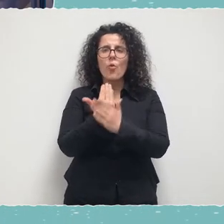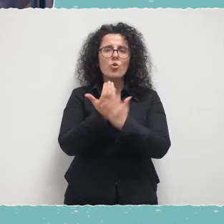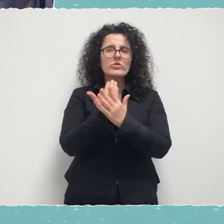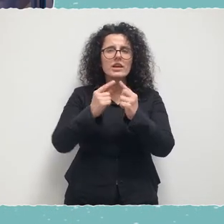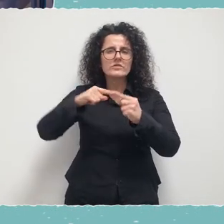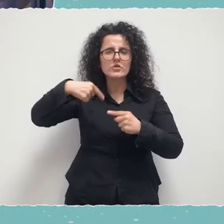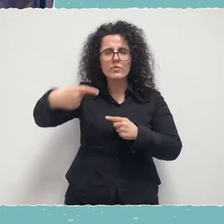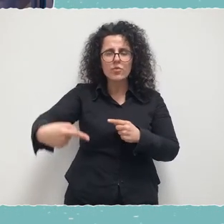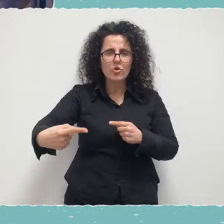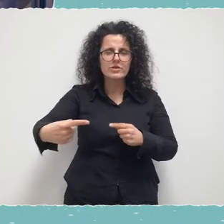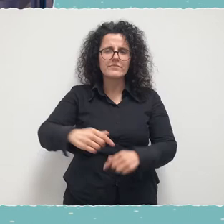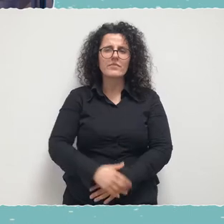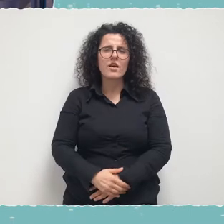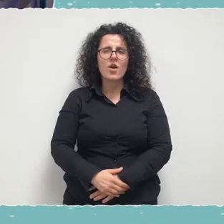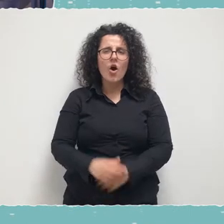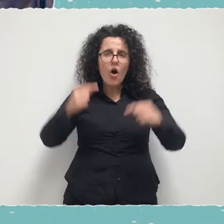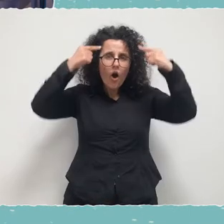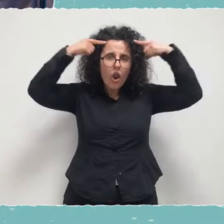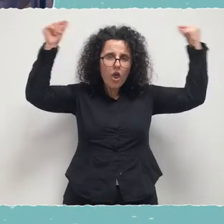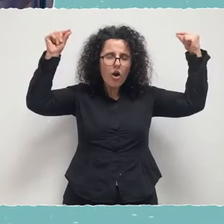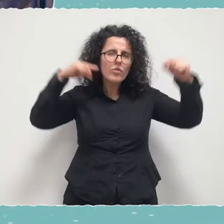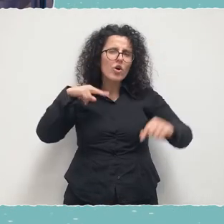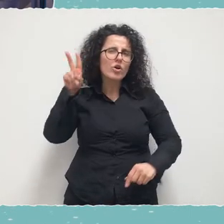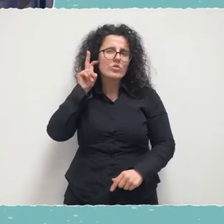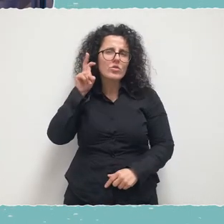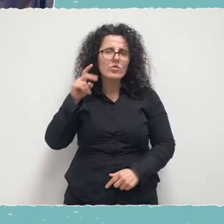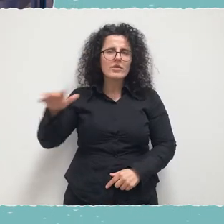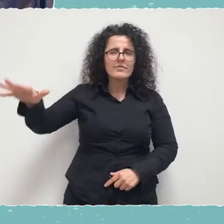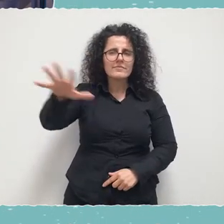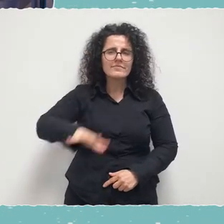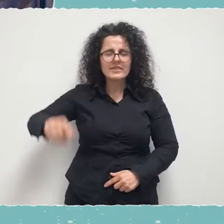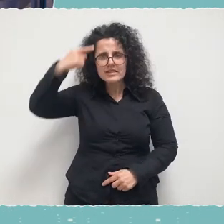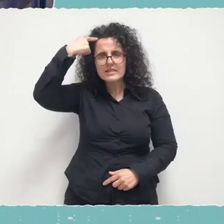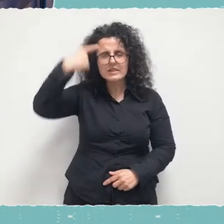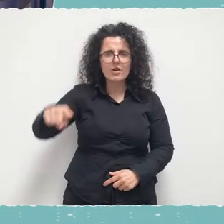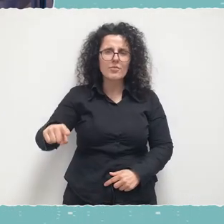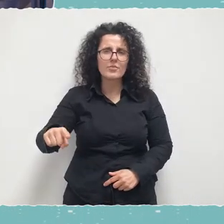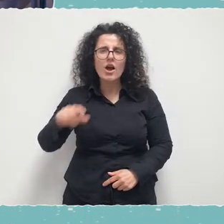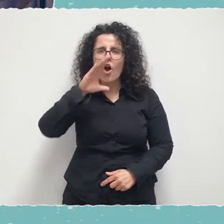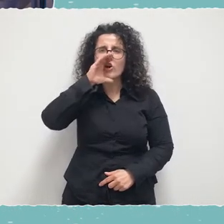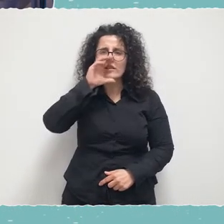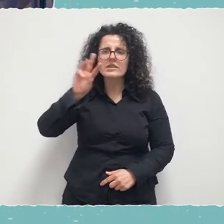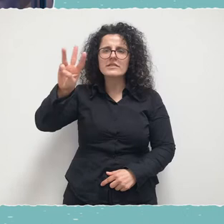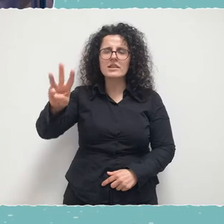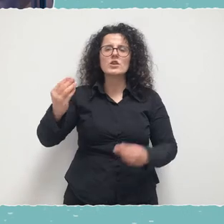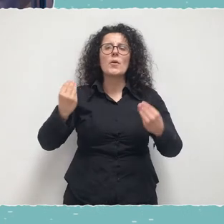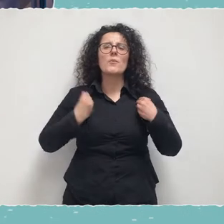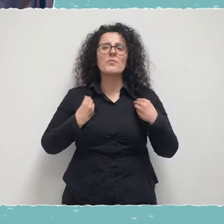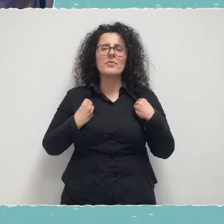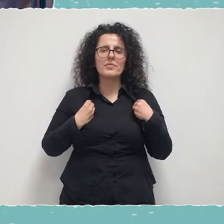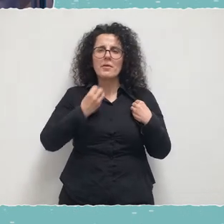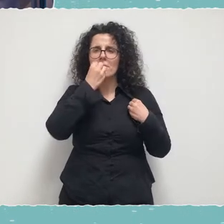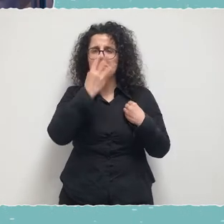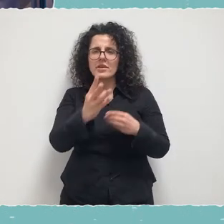Pero, os poucos días, o lobo escoitou que chegaran ali a vivir